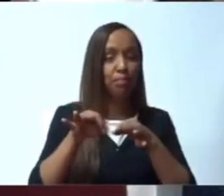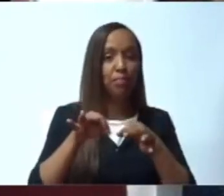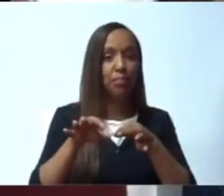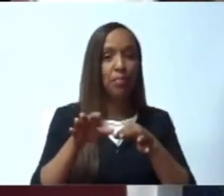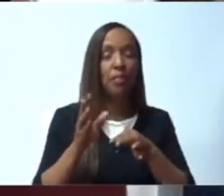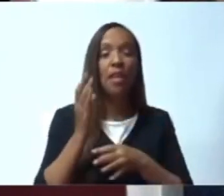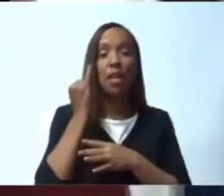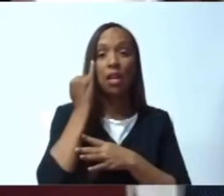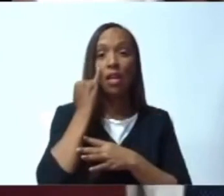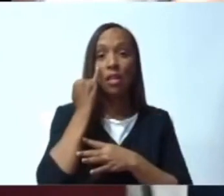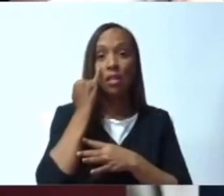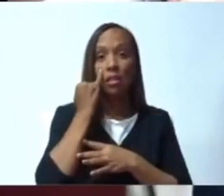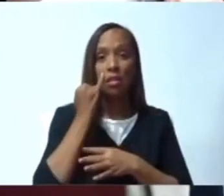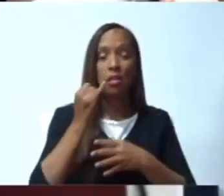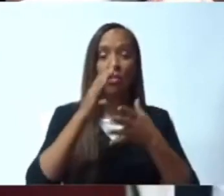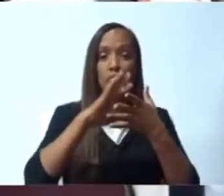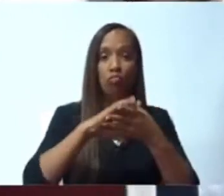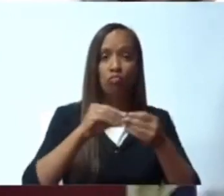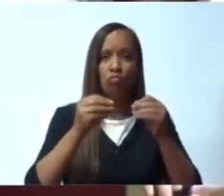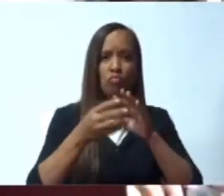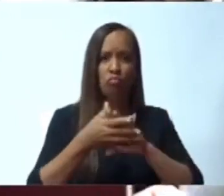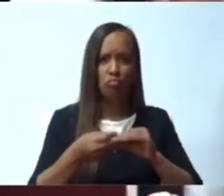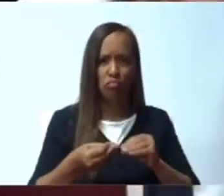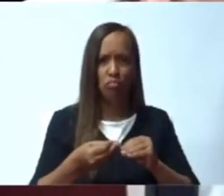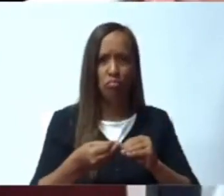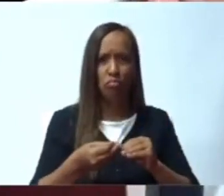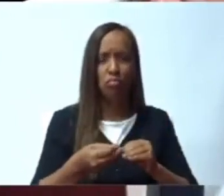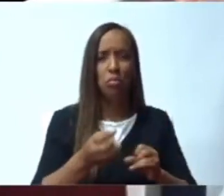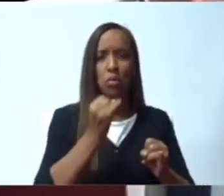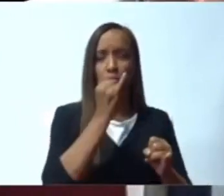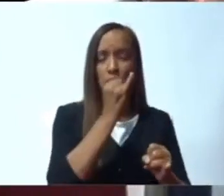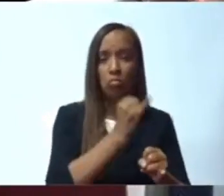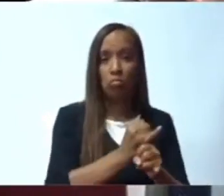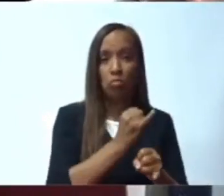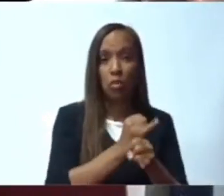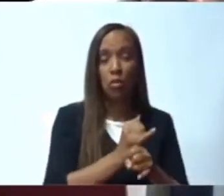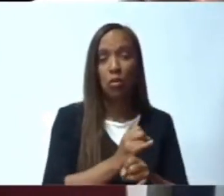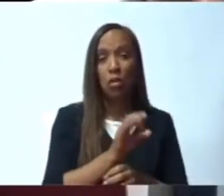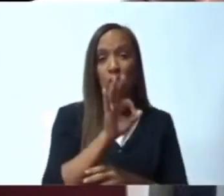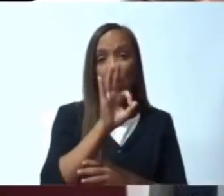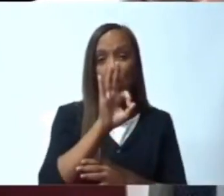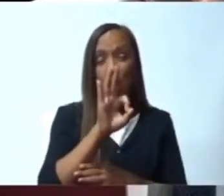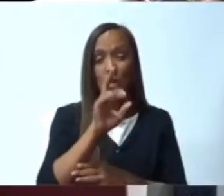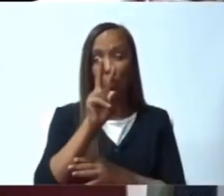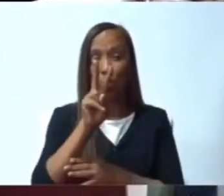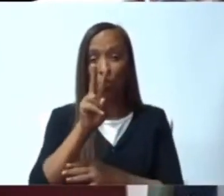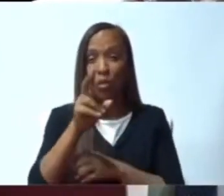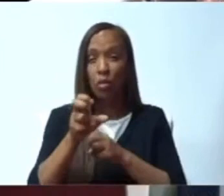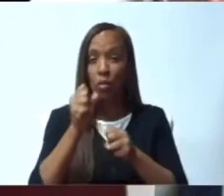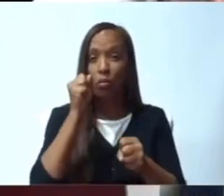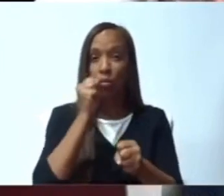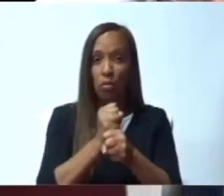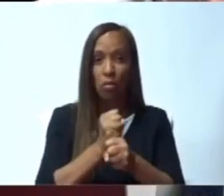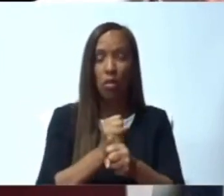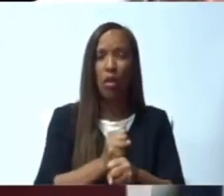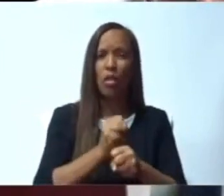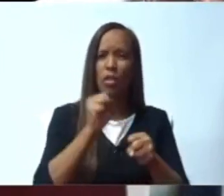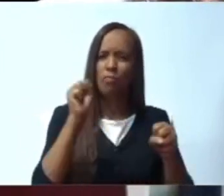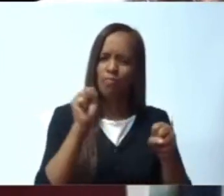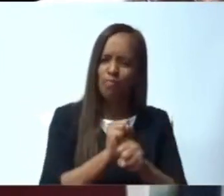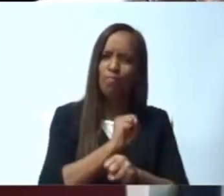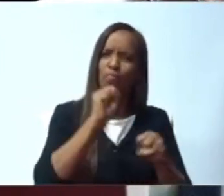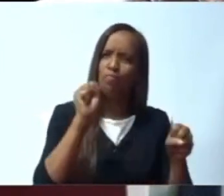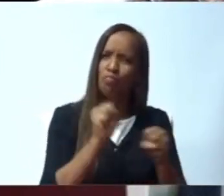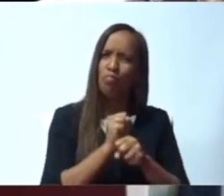sea reconocido. 92 años de labor educativa ininterrumpida. Pero sobre todo, cuando